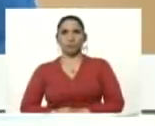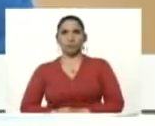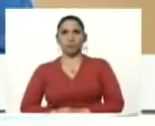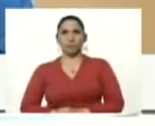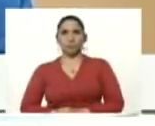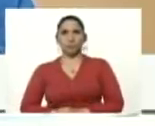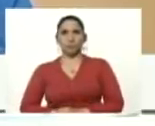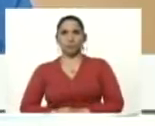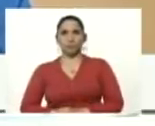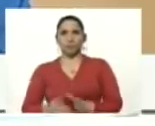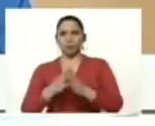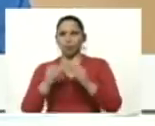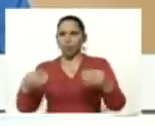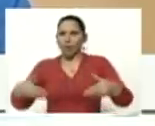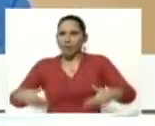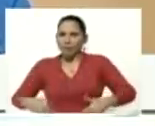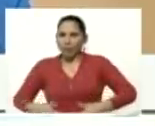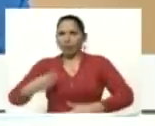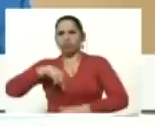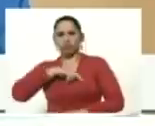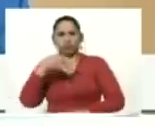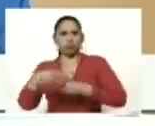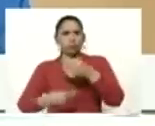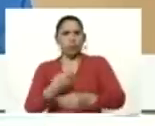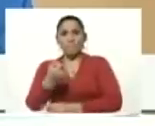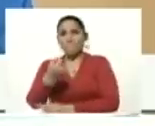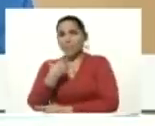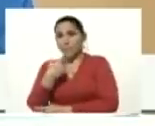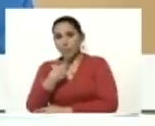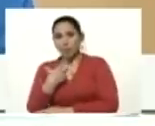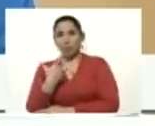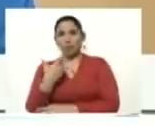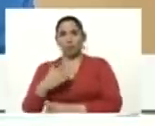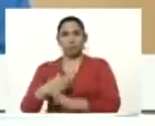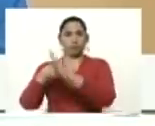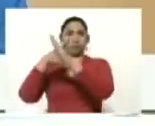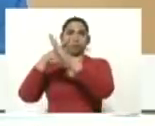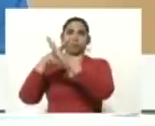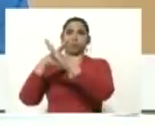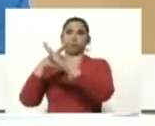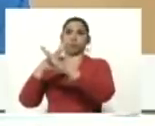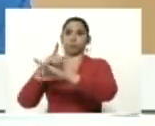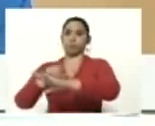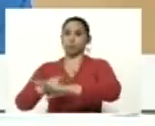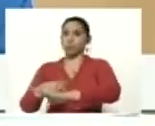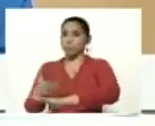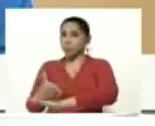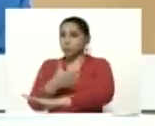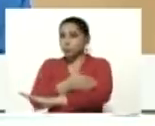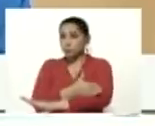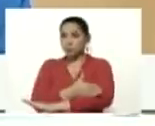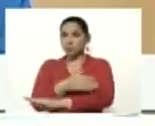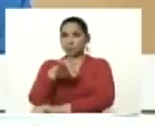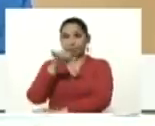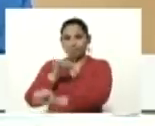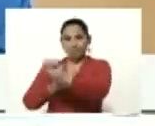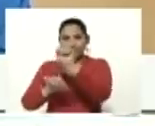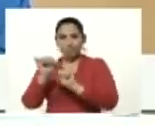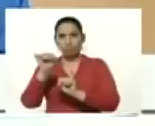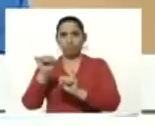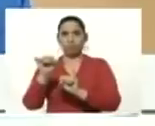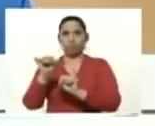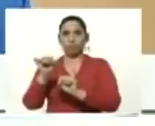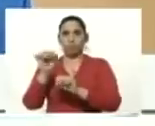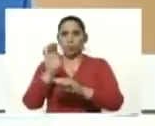con todo el esfuerzo que hacemos por el tratamiento, por la detención temprana, por la prevención, por